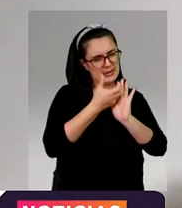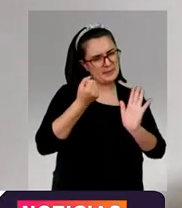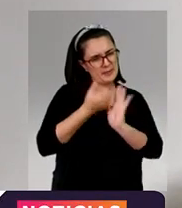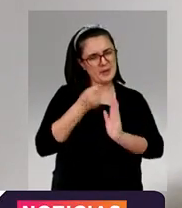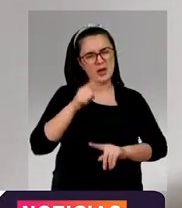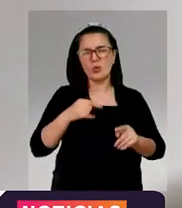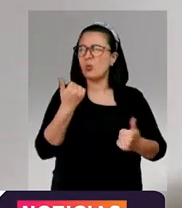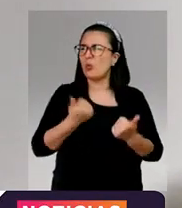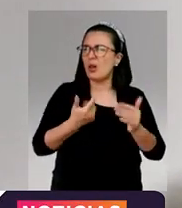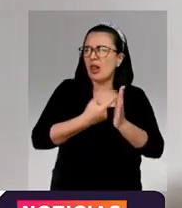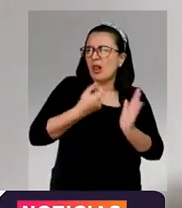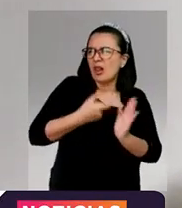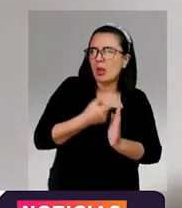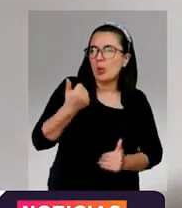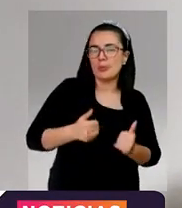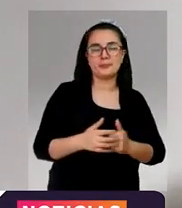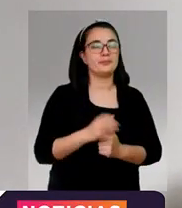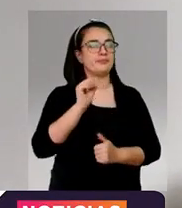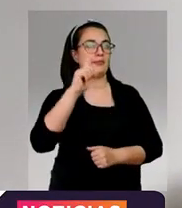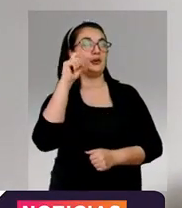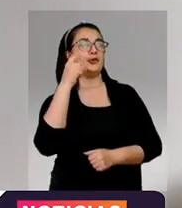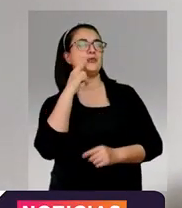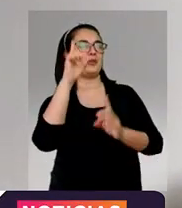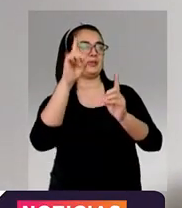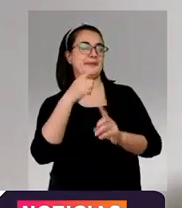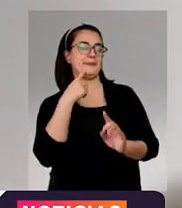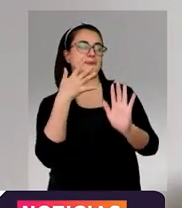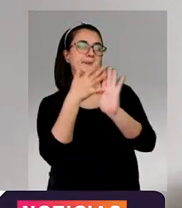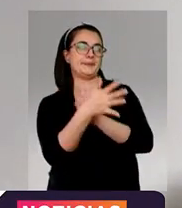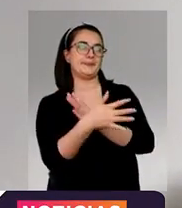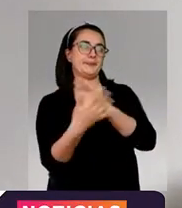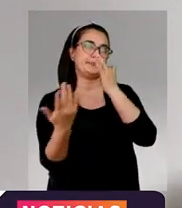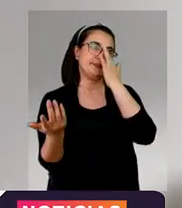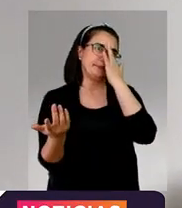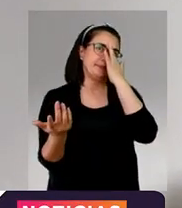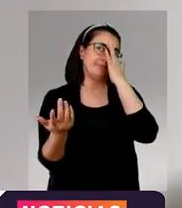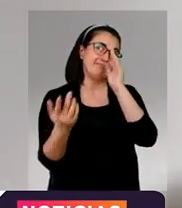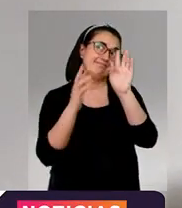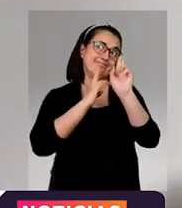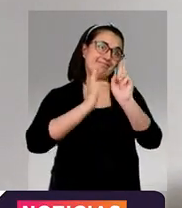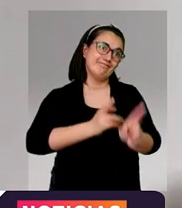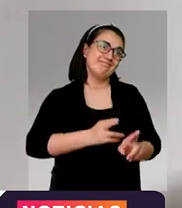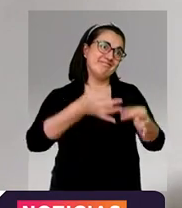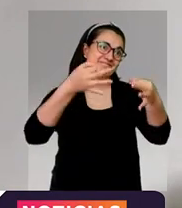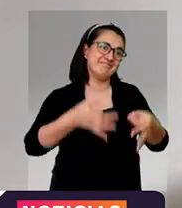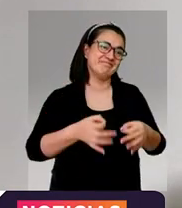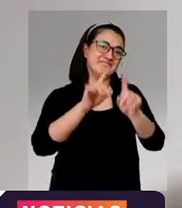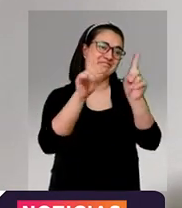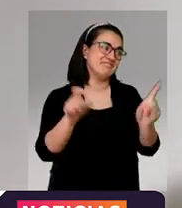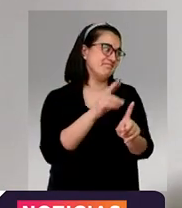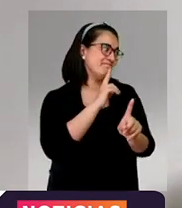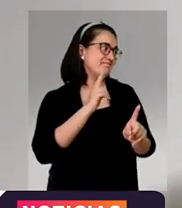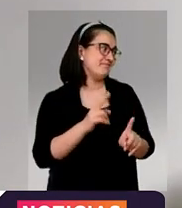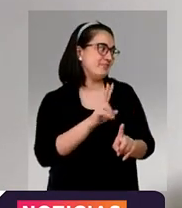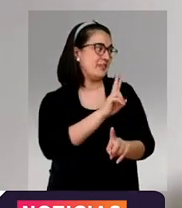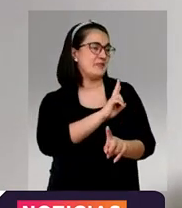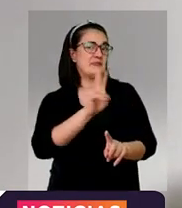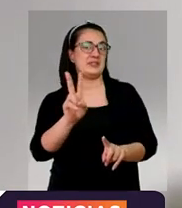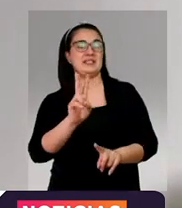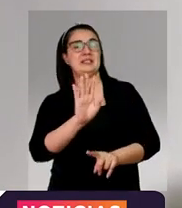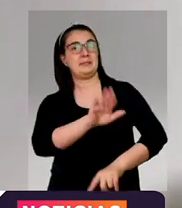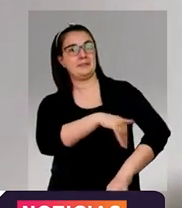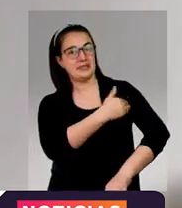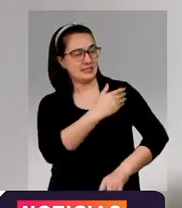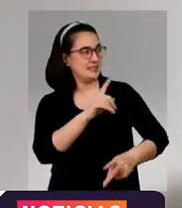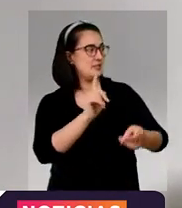el gobierno finalmente? Esa es una pregunta que aún no se puede responder. El viceministro, lo que se ha dicho, lo que se